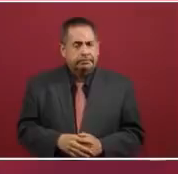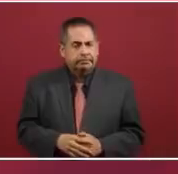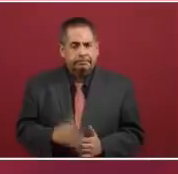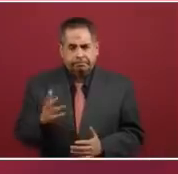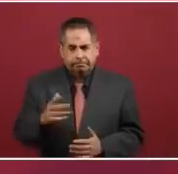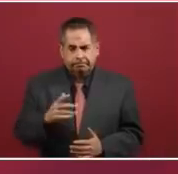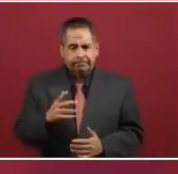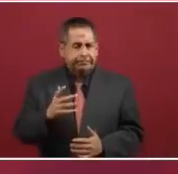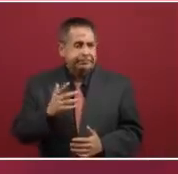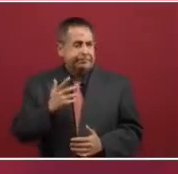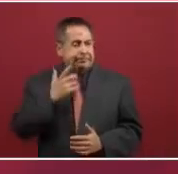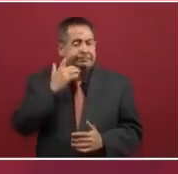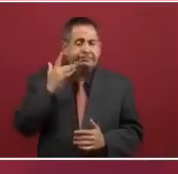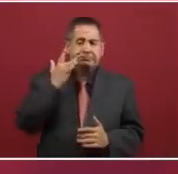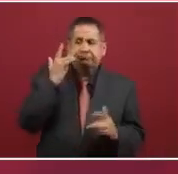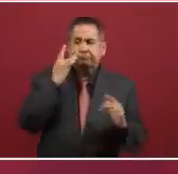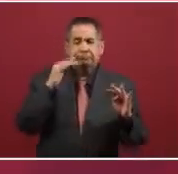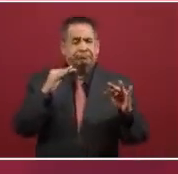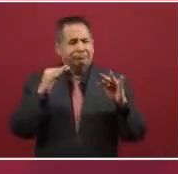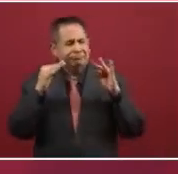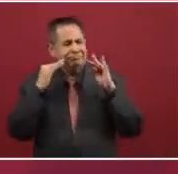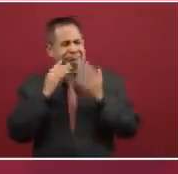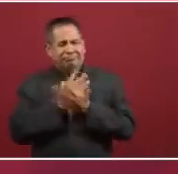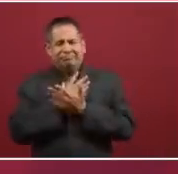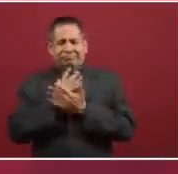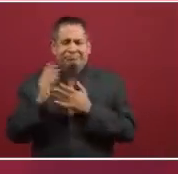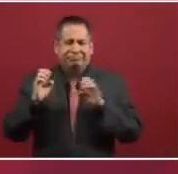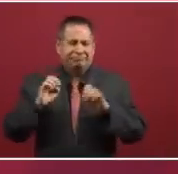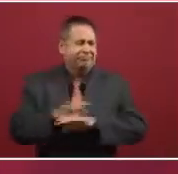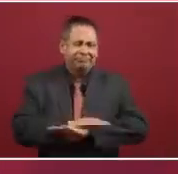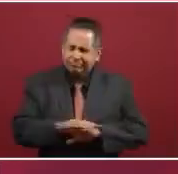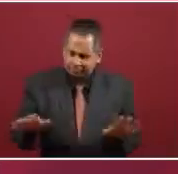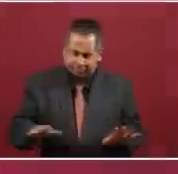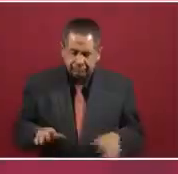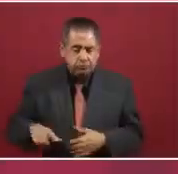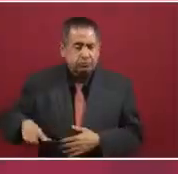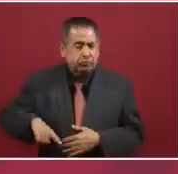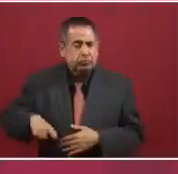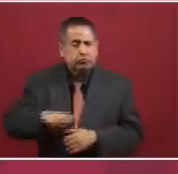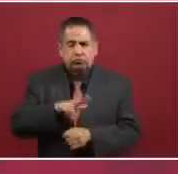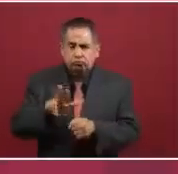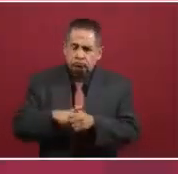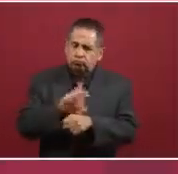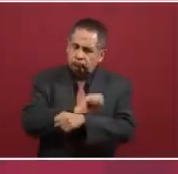la parafernalia, que es un gobierno austero.